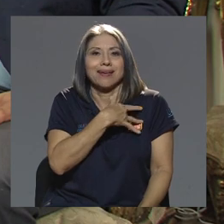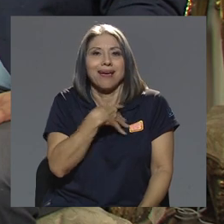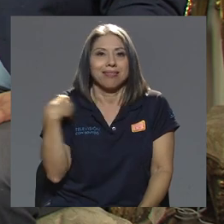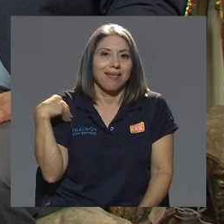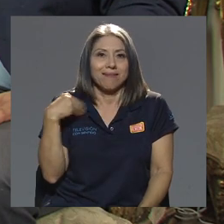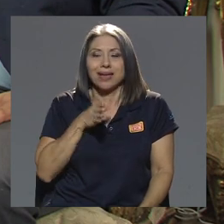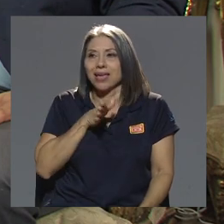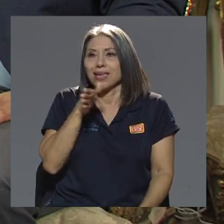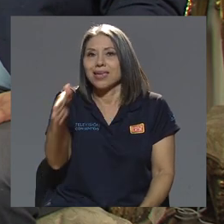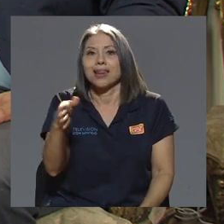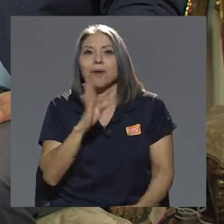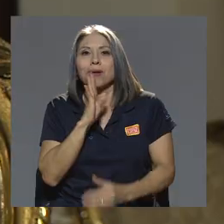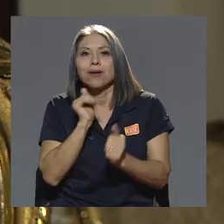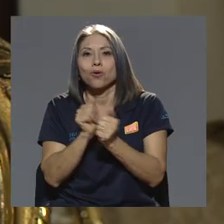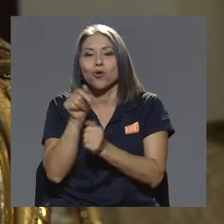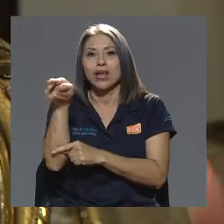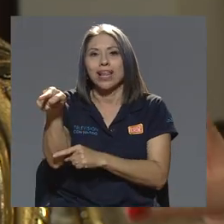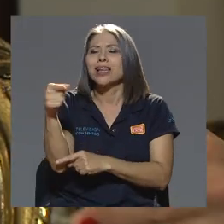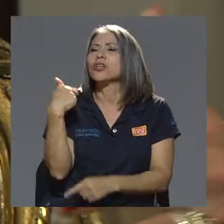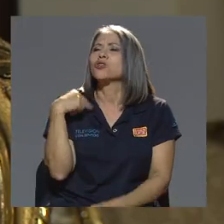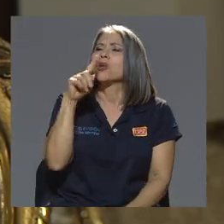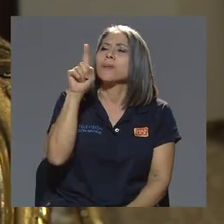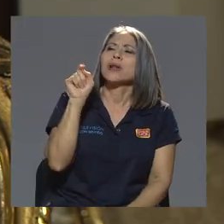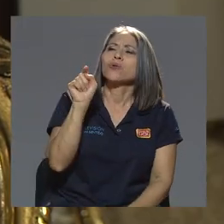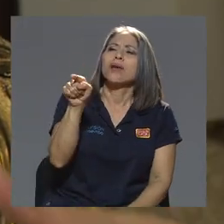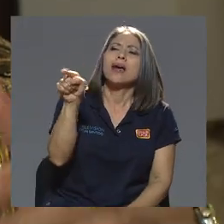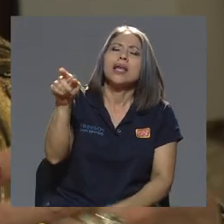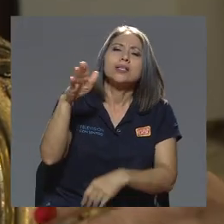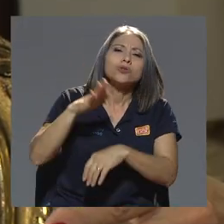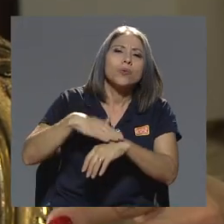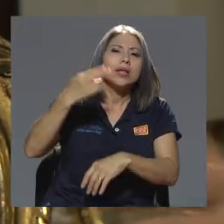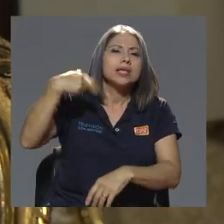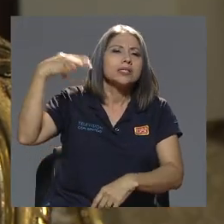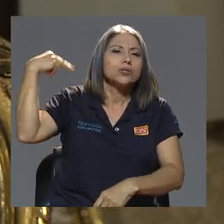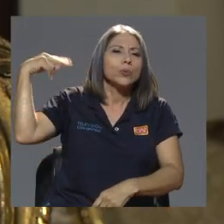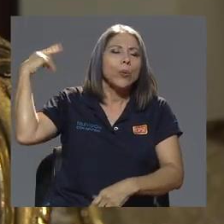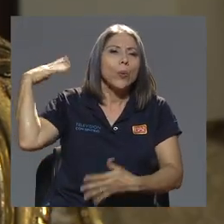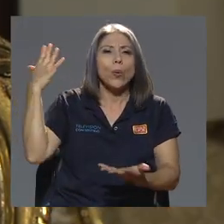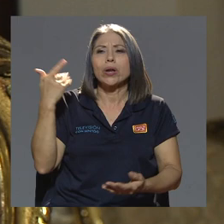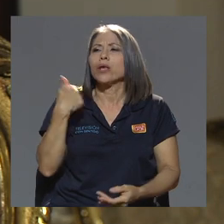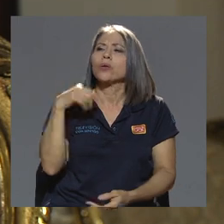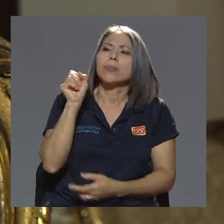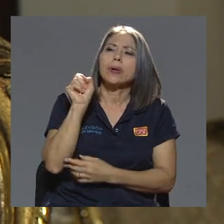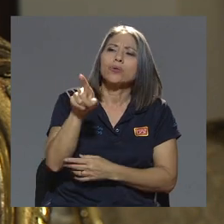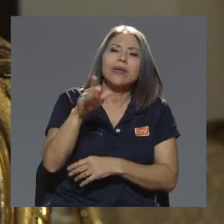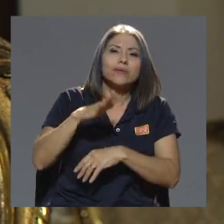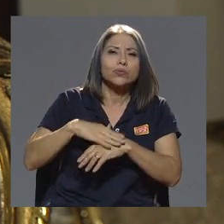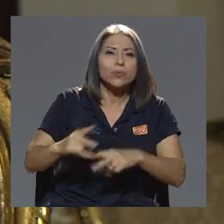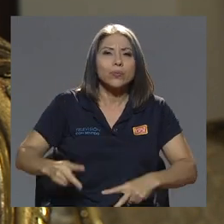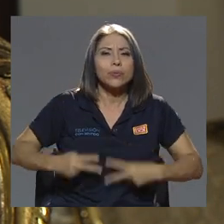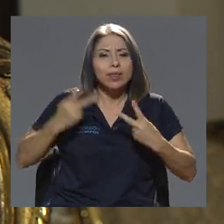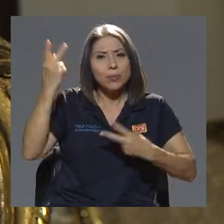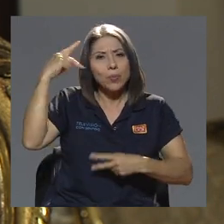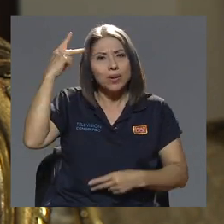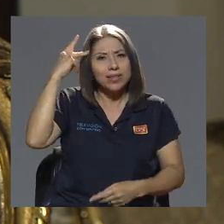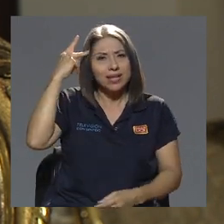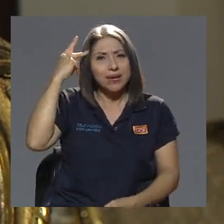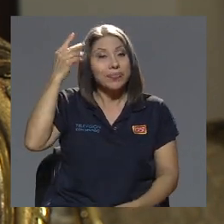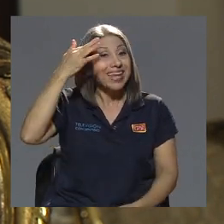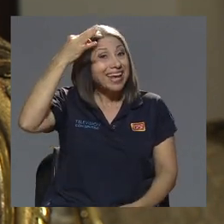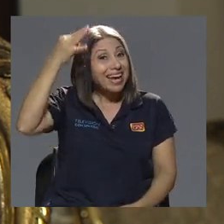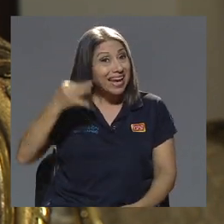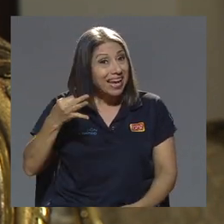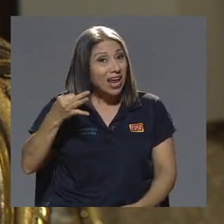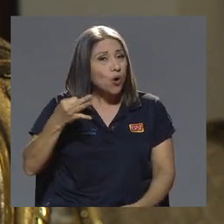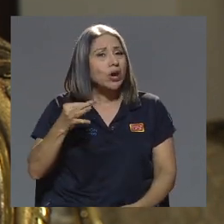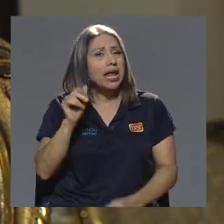porque le preguntaba yo sobre la historia, sobre la vida política. Yo creo que pocos personajes en la historia de